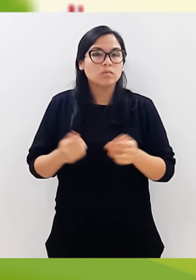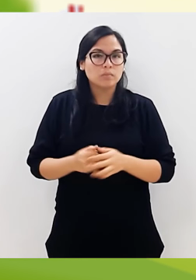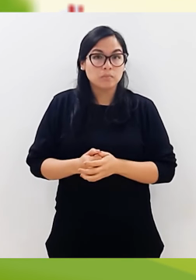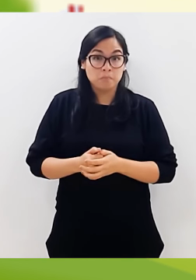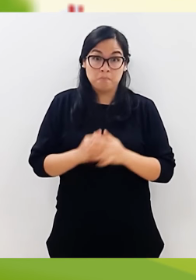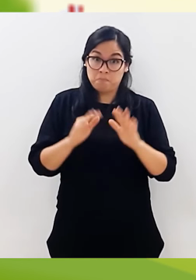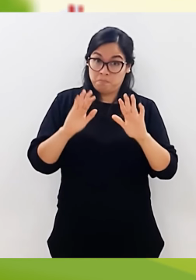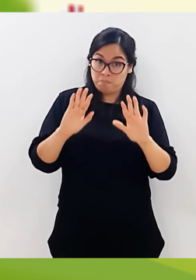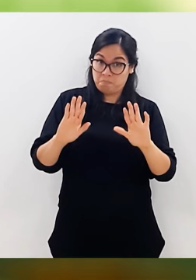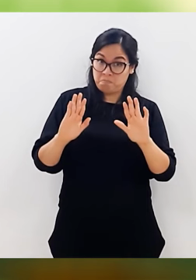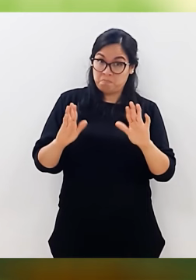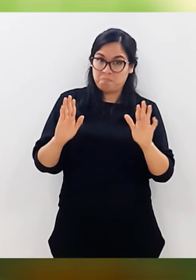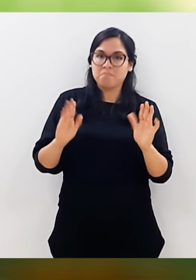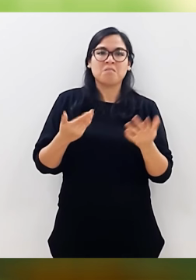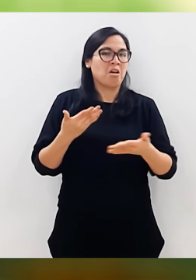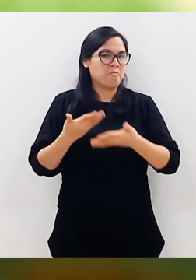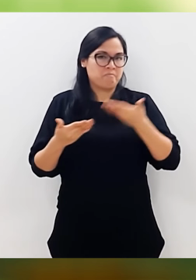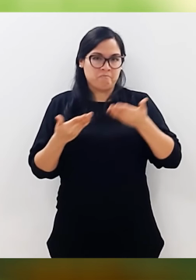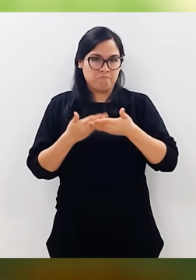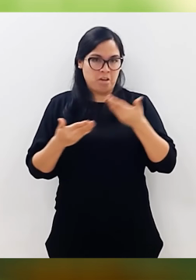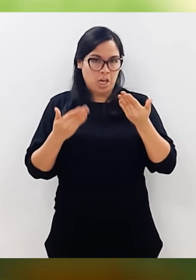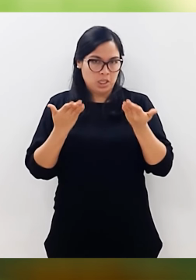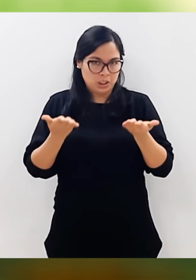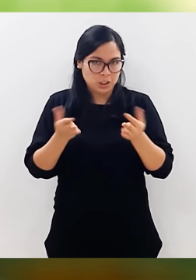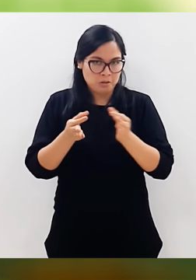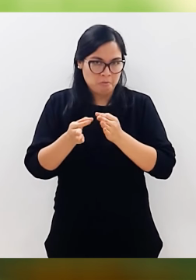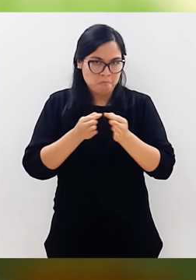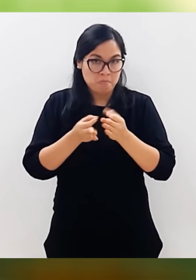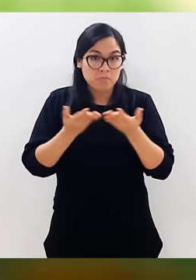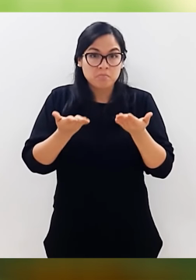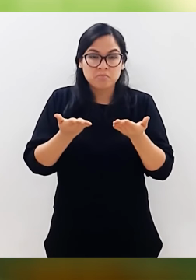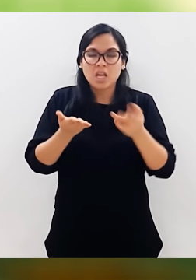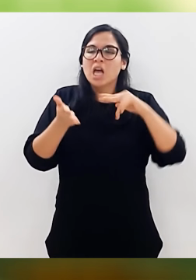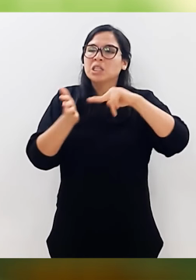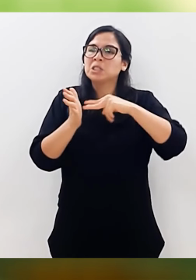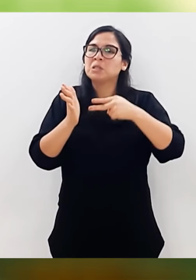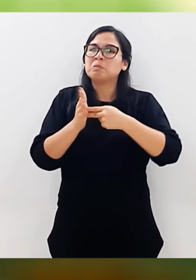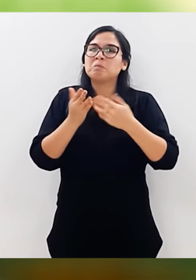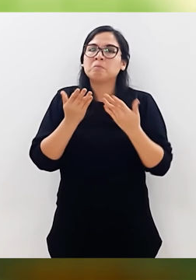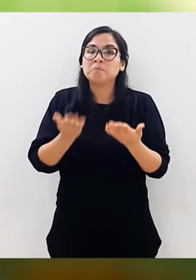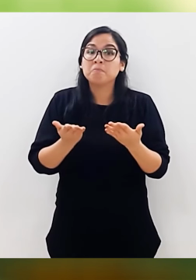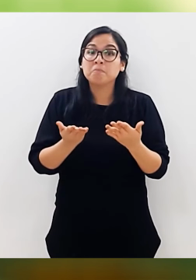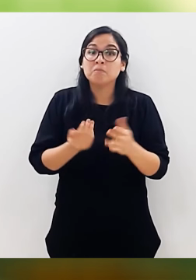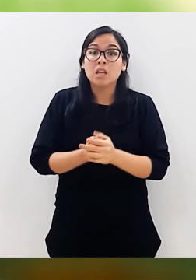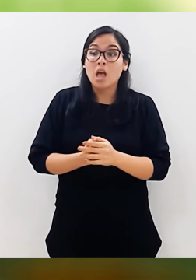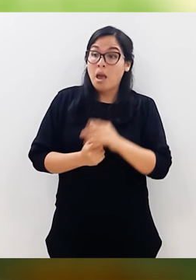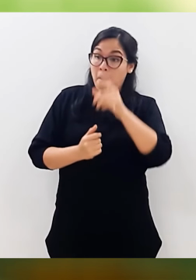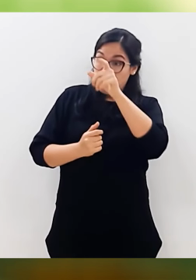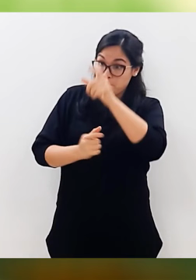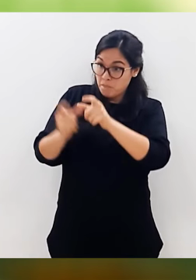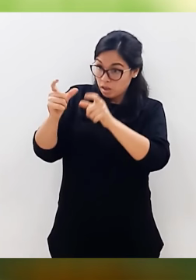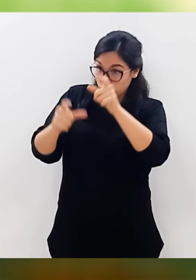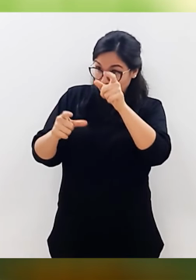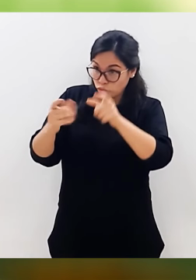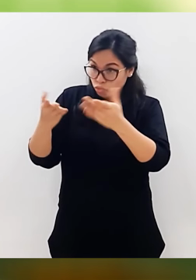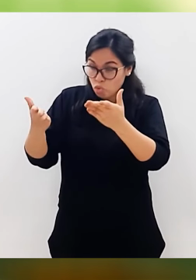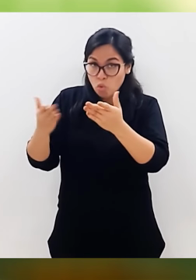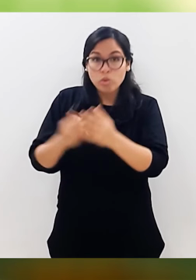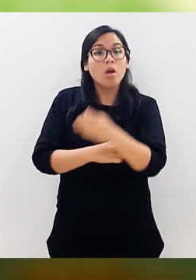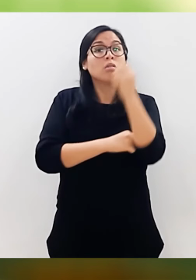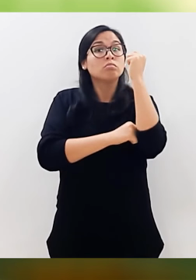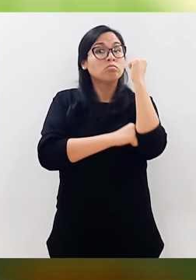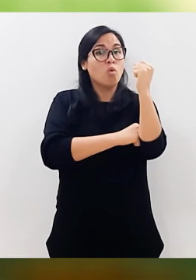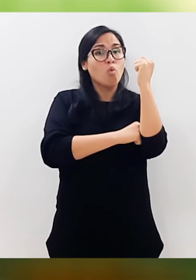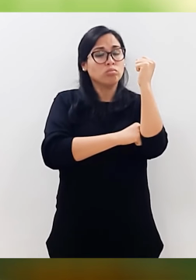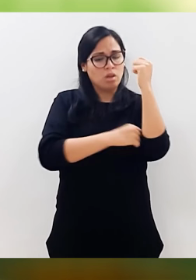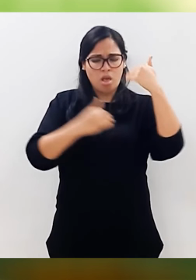de derecho? Pues es muy sencillo. Lo que quiero decir es que son personas